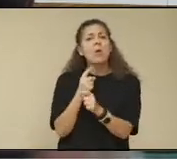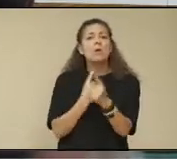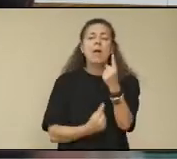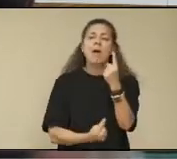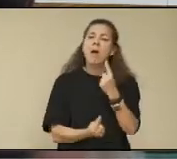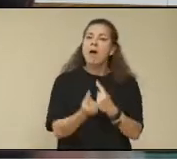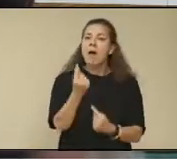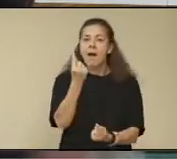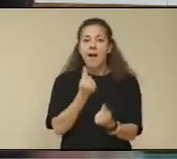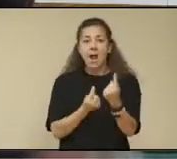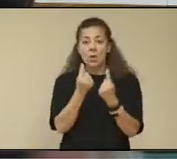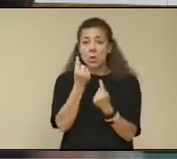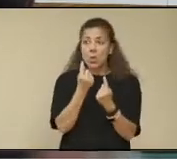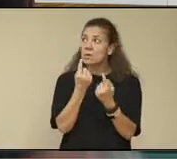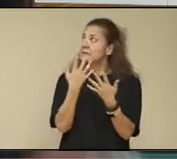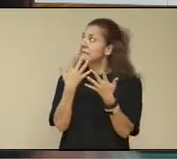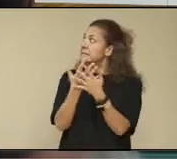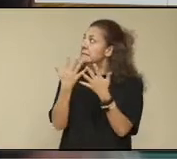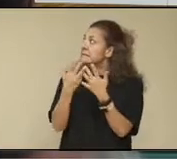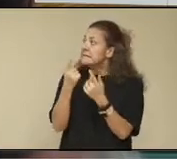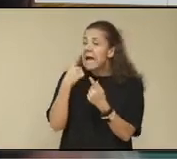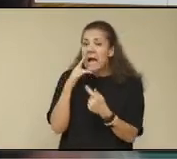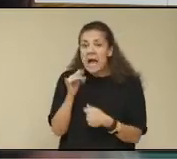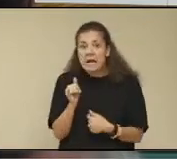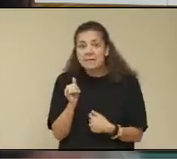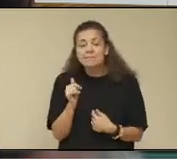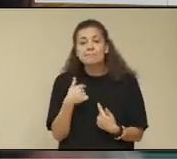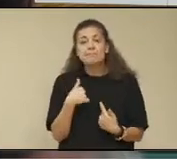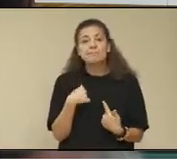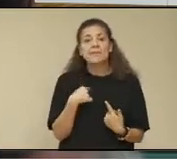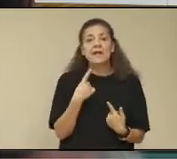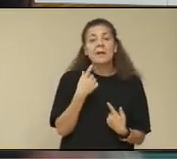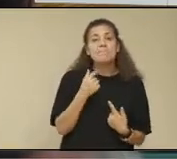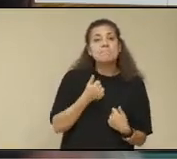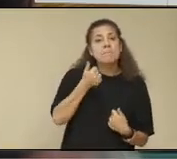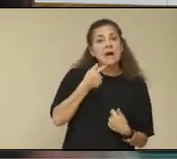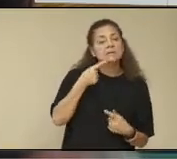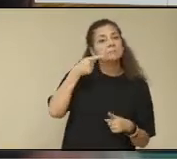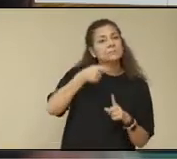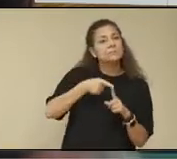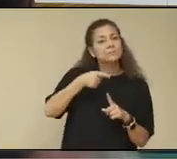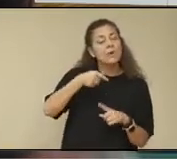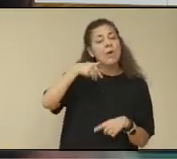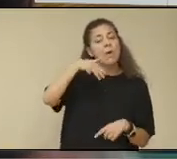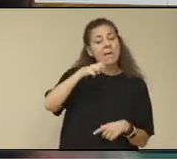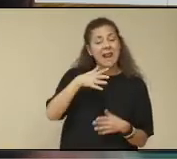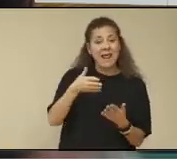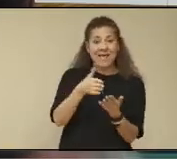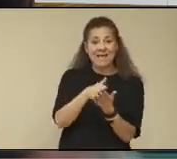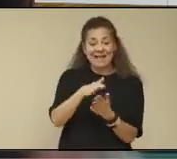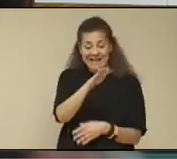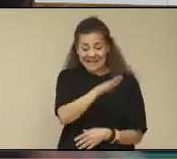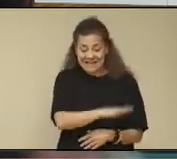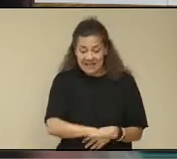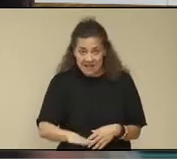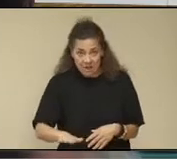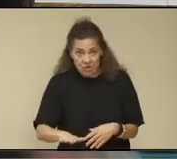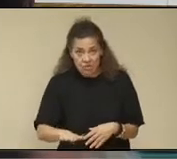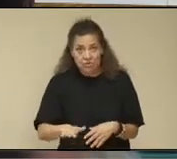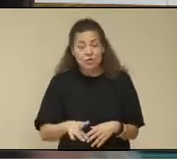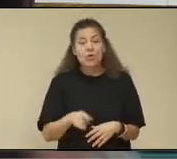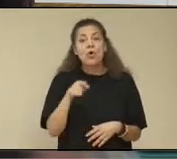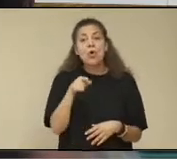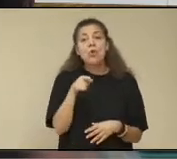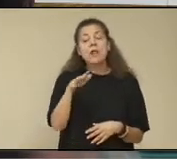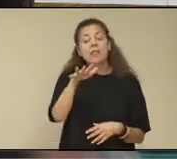algunas heterogeneidades, por ejemplo, de que hay una mayor incidencia de malaria clínica en niños en una de